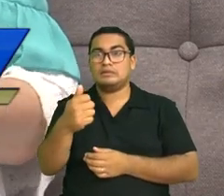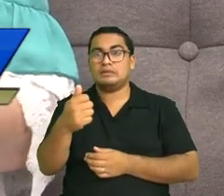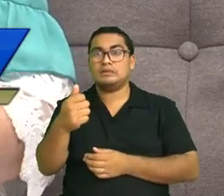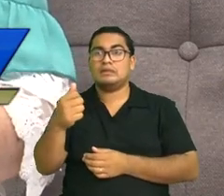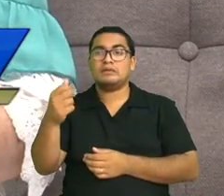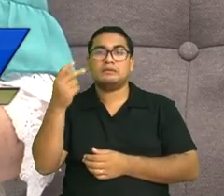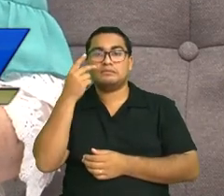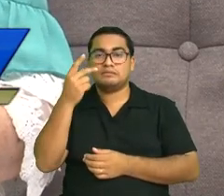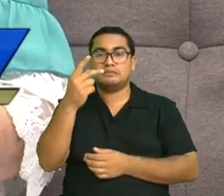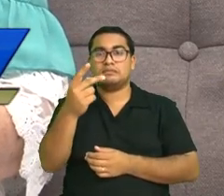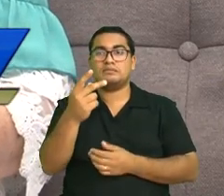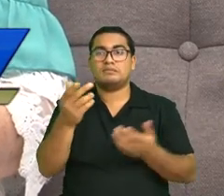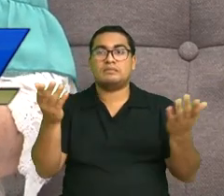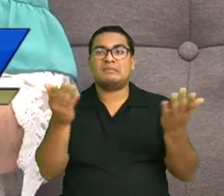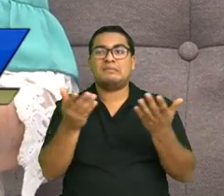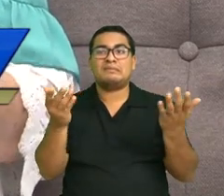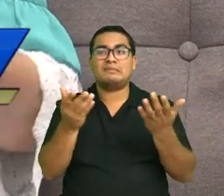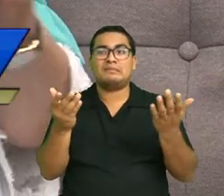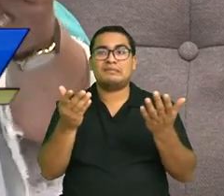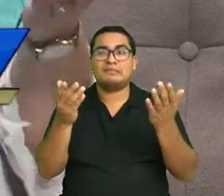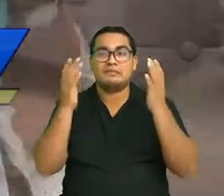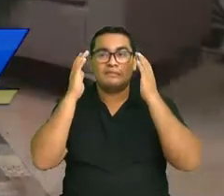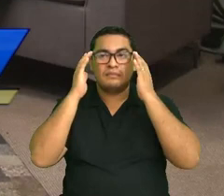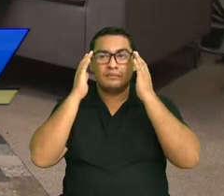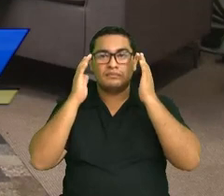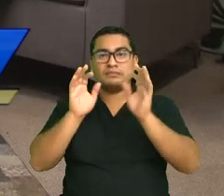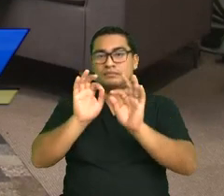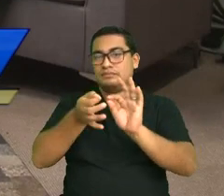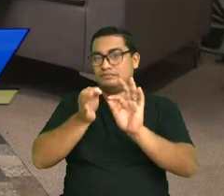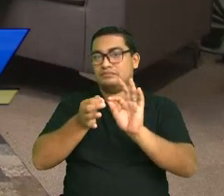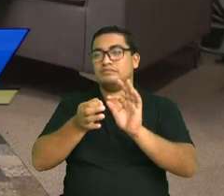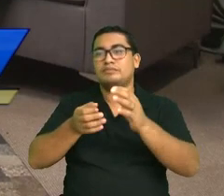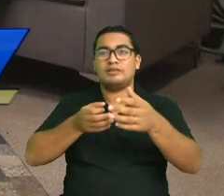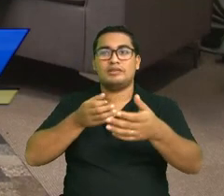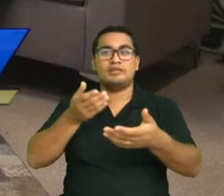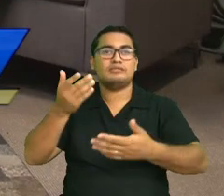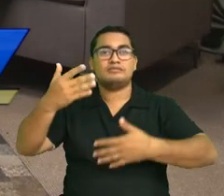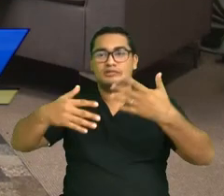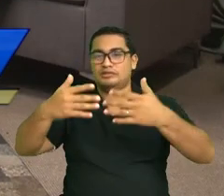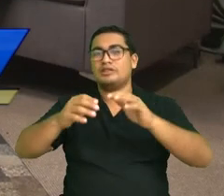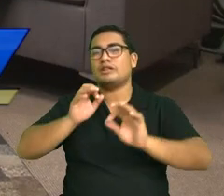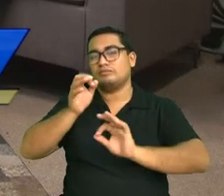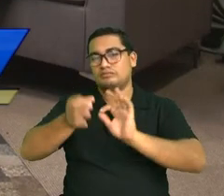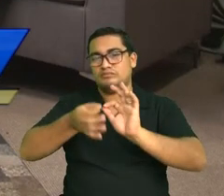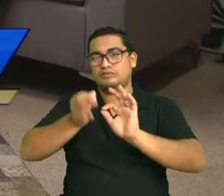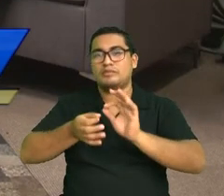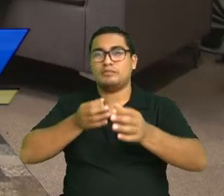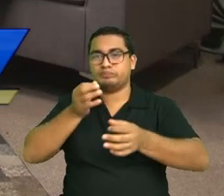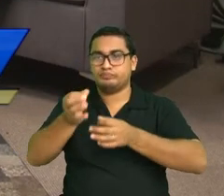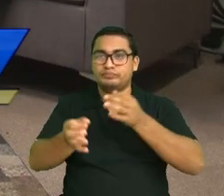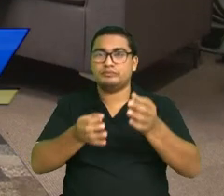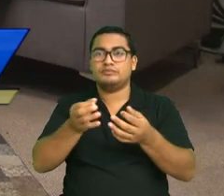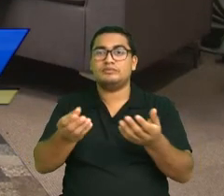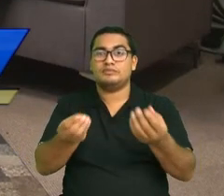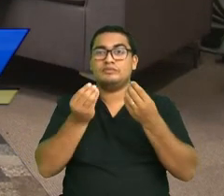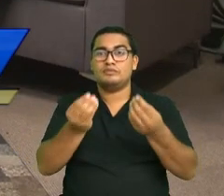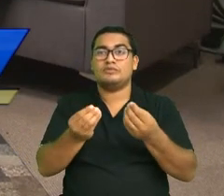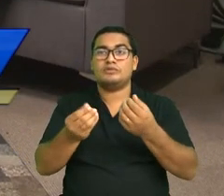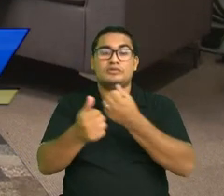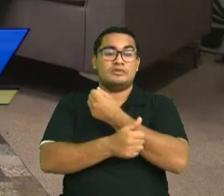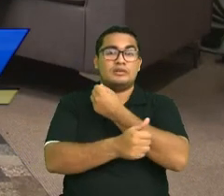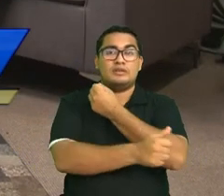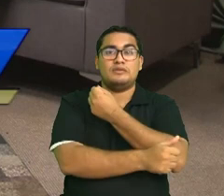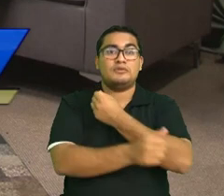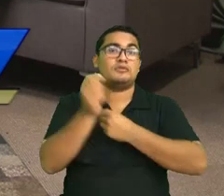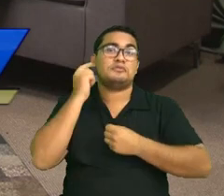veíamos que estaba el intérprete, pues, ¿verdad? Claro, y había mucho, porque hay muchos estudiantes que estaban desde sus